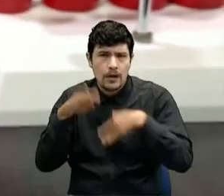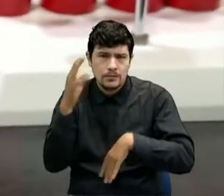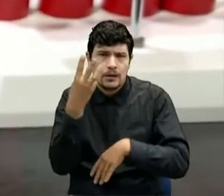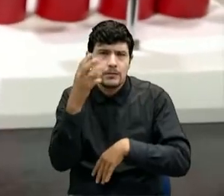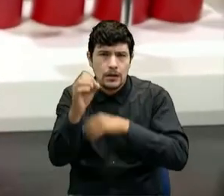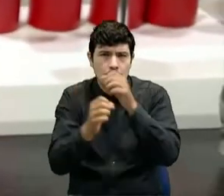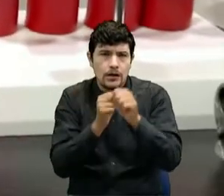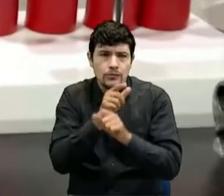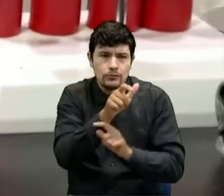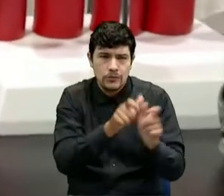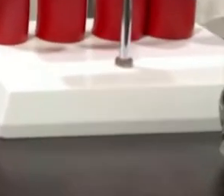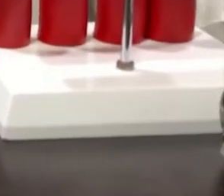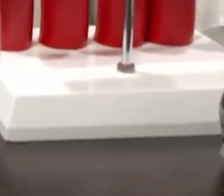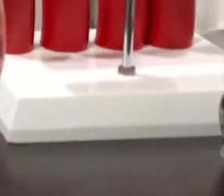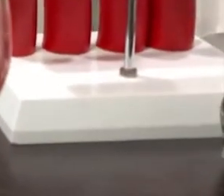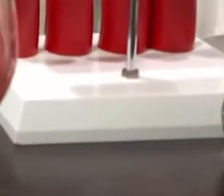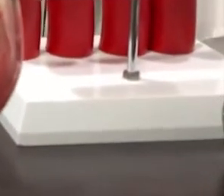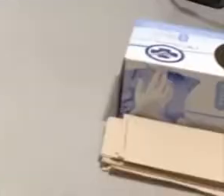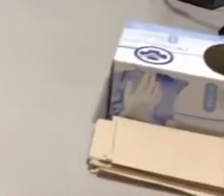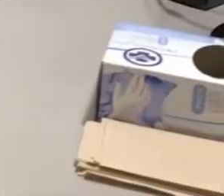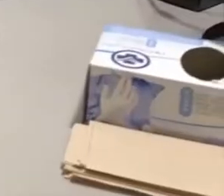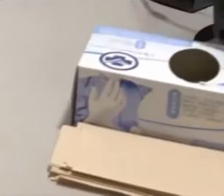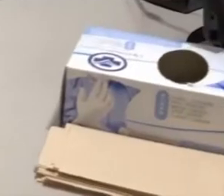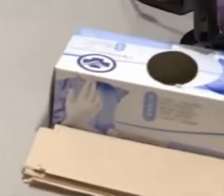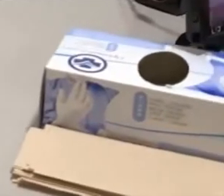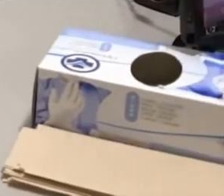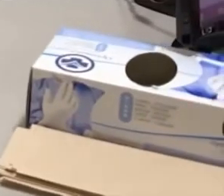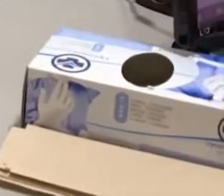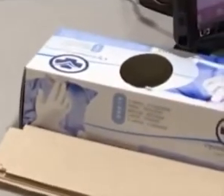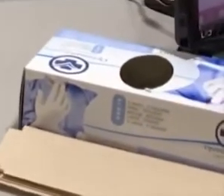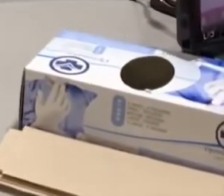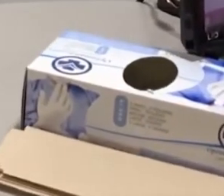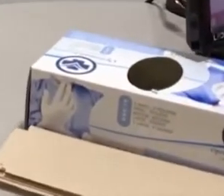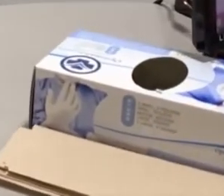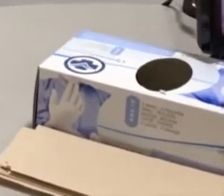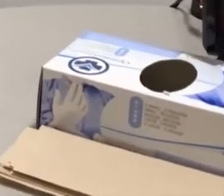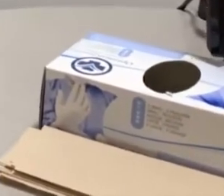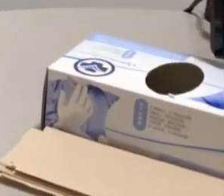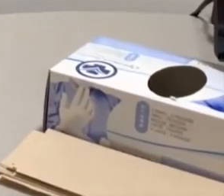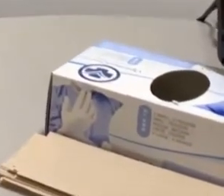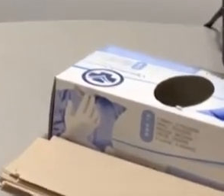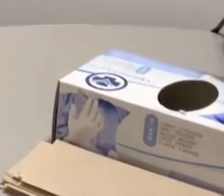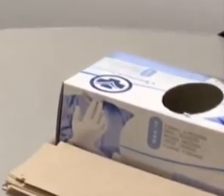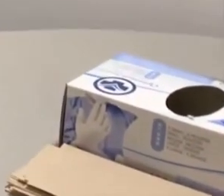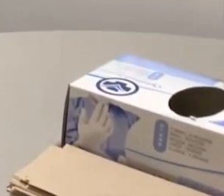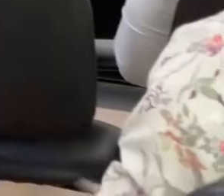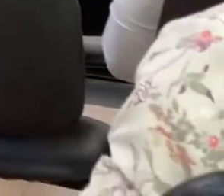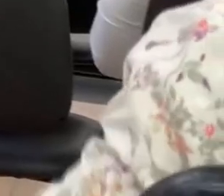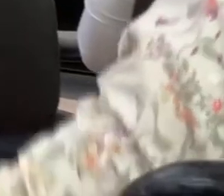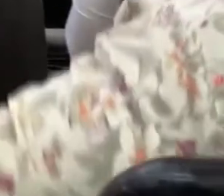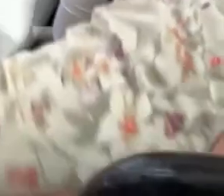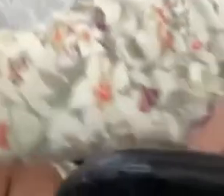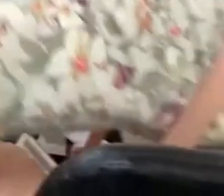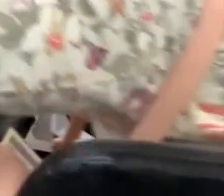30 años. Mientras tanto, Lady sigue disfrutando de una mejor calidad de vida acompañada de su familia.